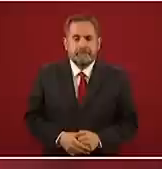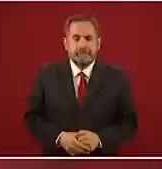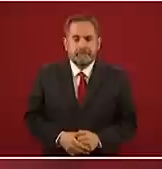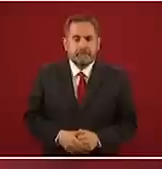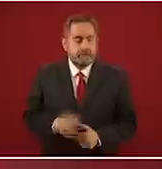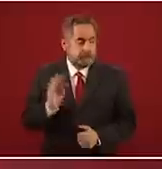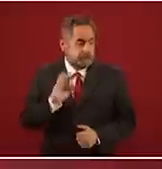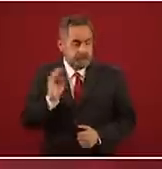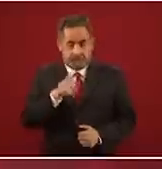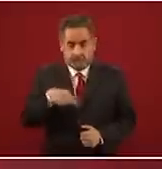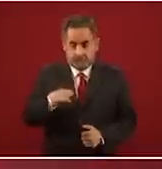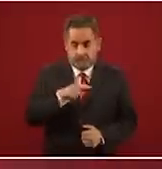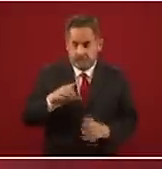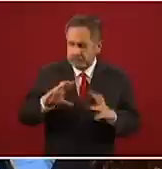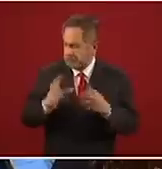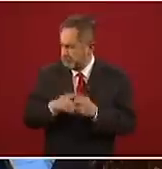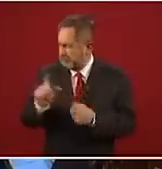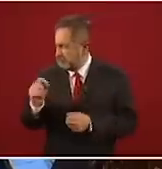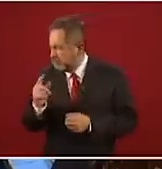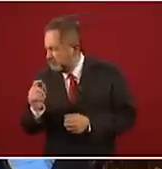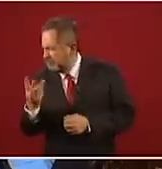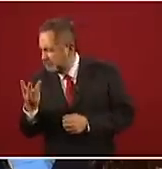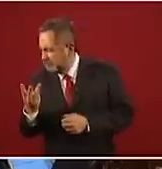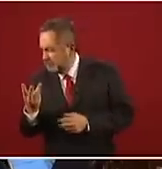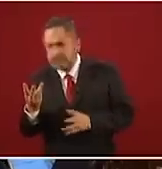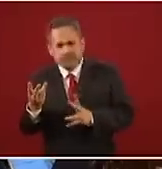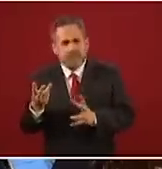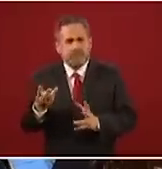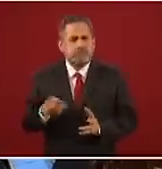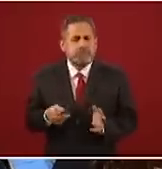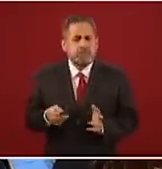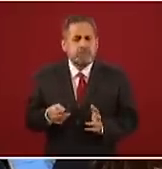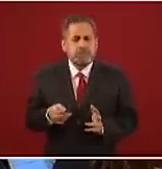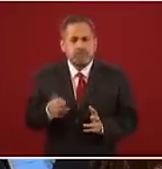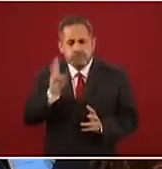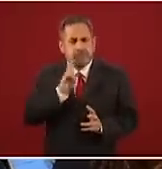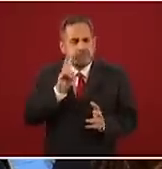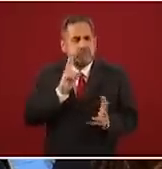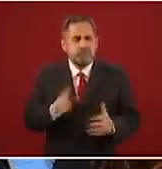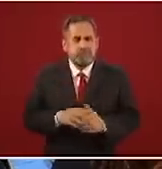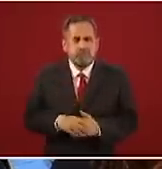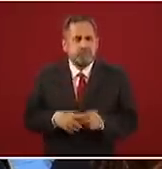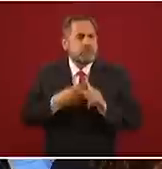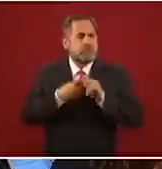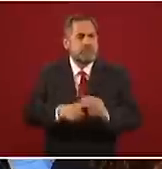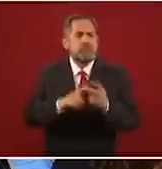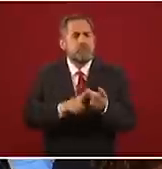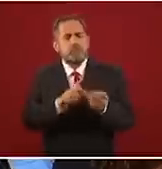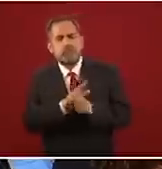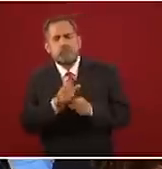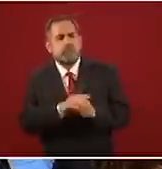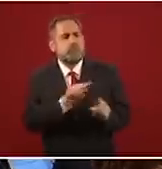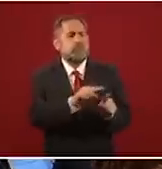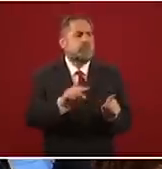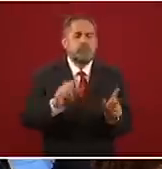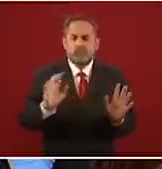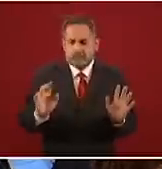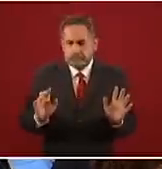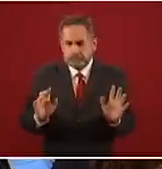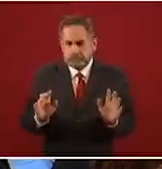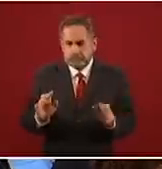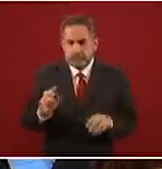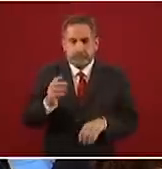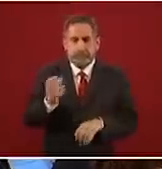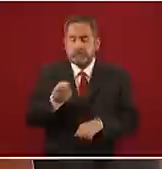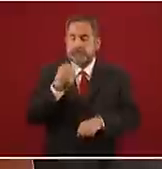Si son 21, 23, a ver, ¿por dónde empezamos? La